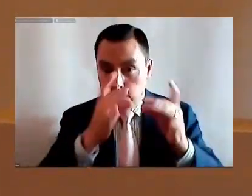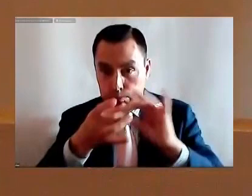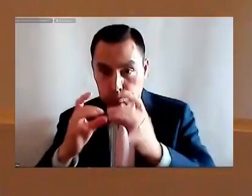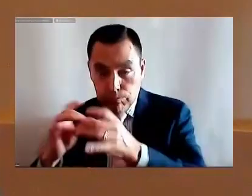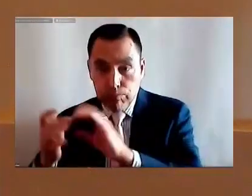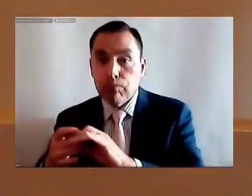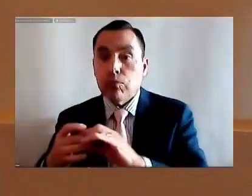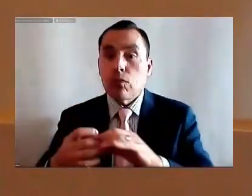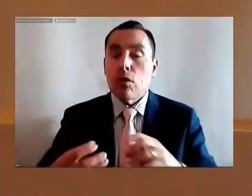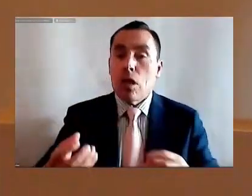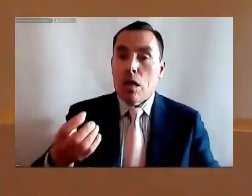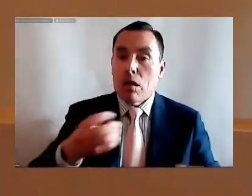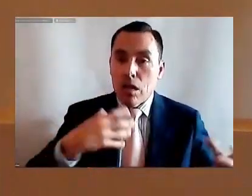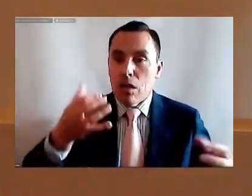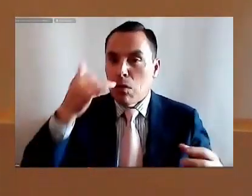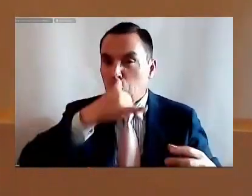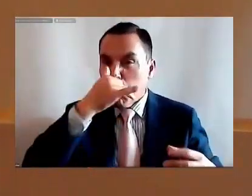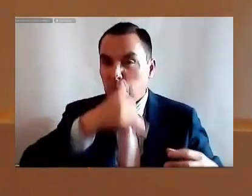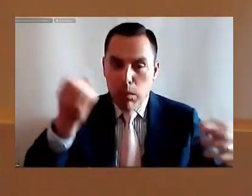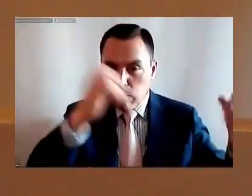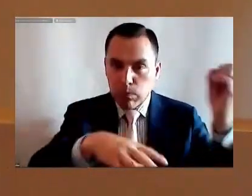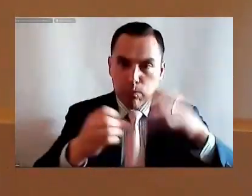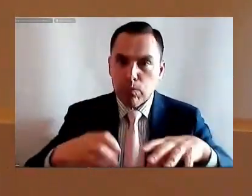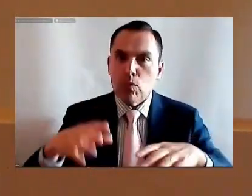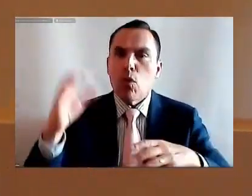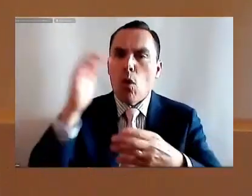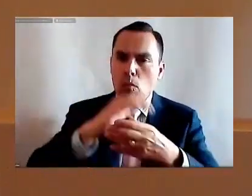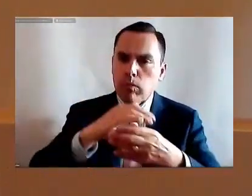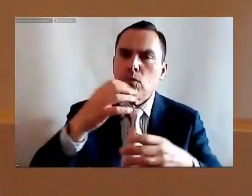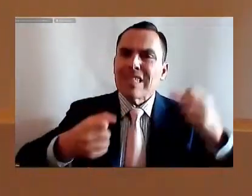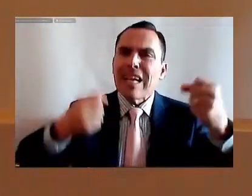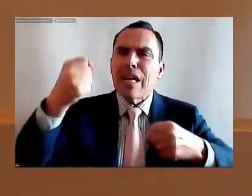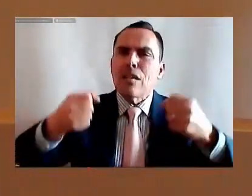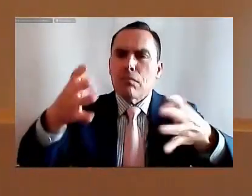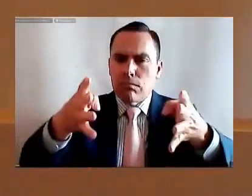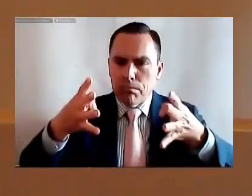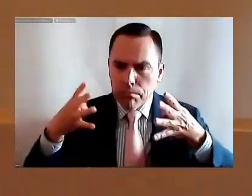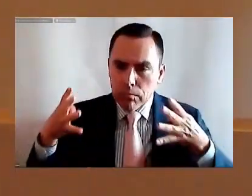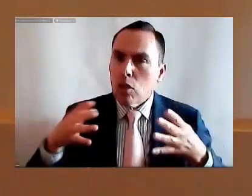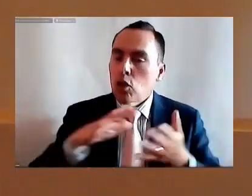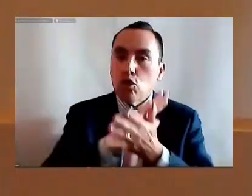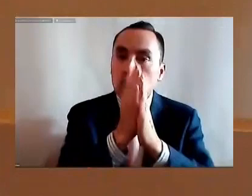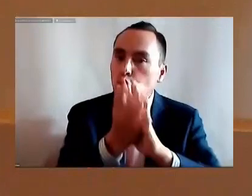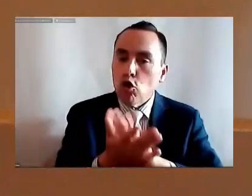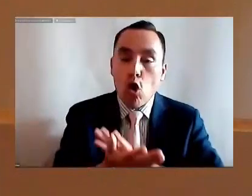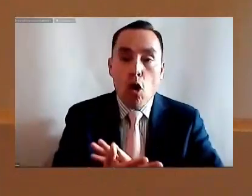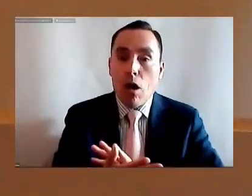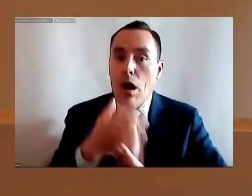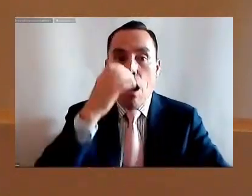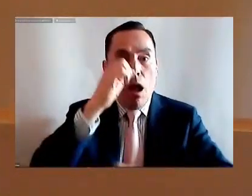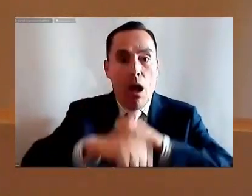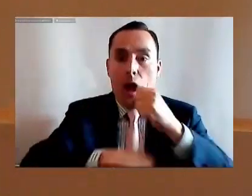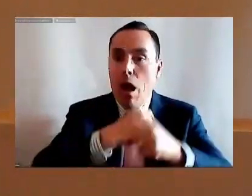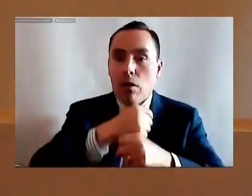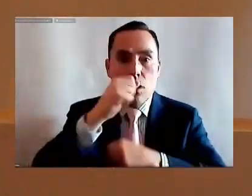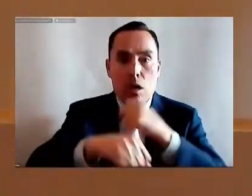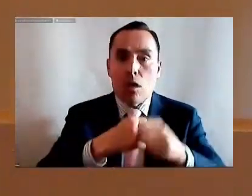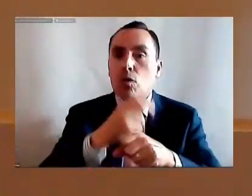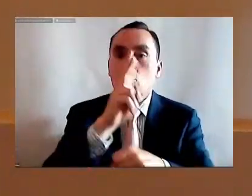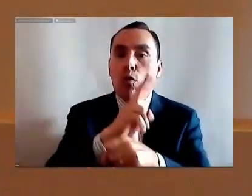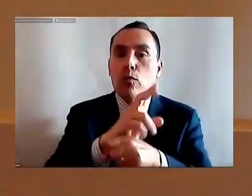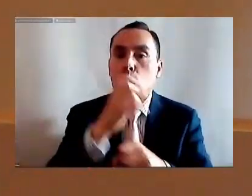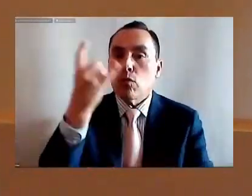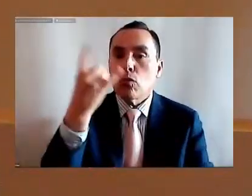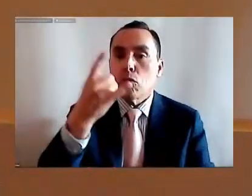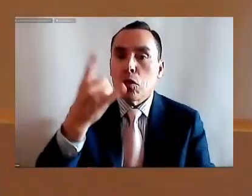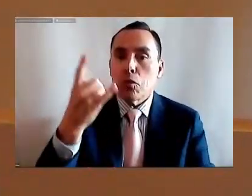basura, eran labores esenciales en la pandemia. Podríamos haber estado varios años sin profesores universitarios y nadie se hubiera muerto, ¿no?